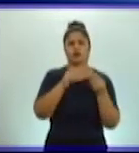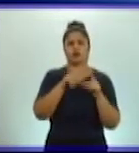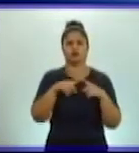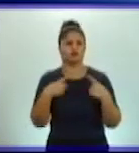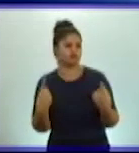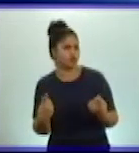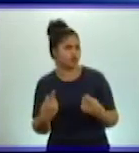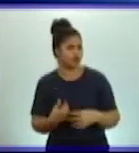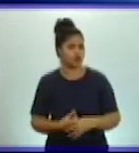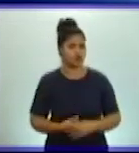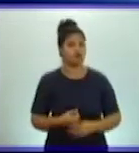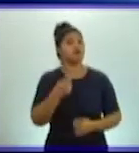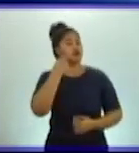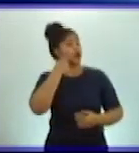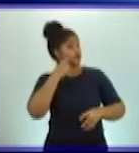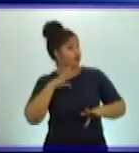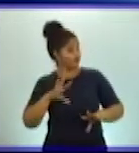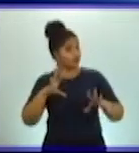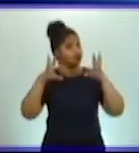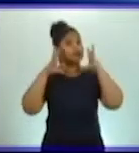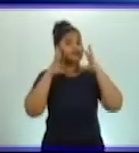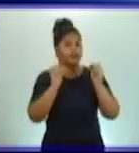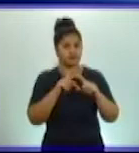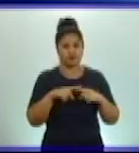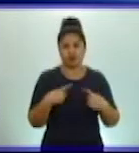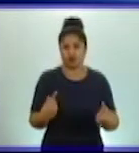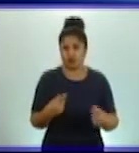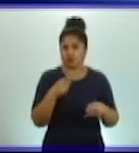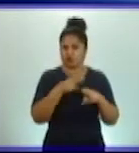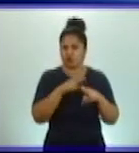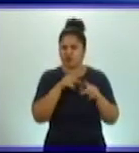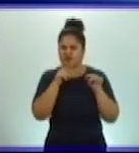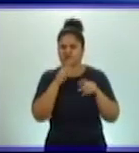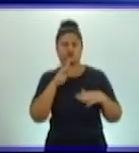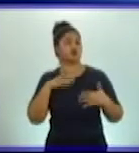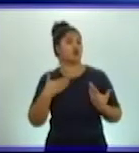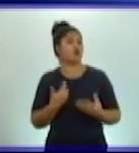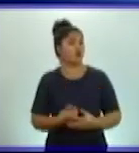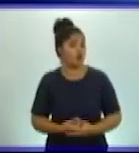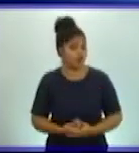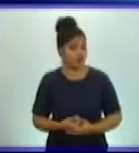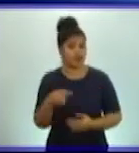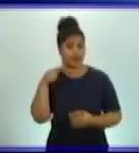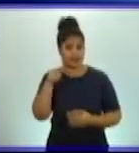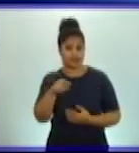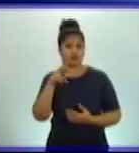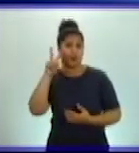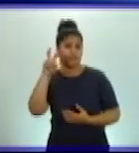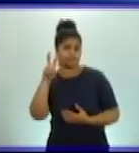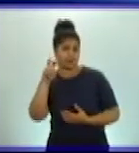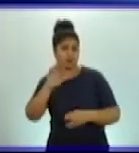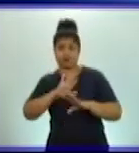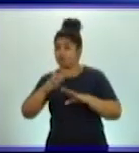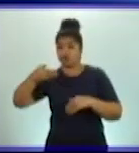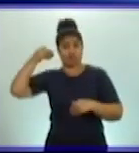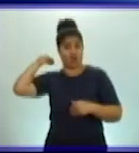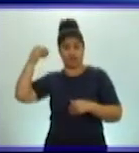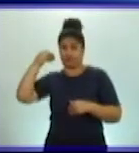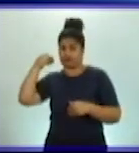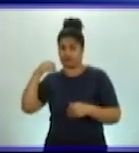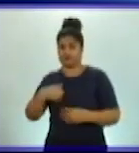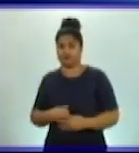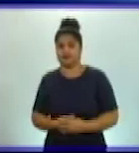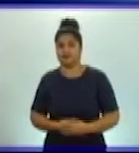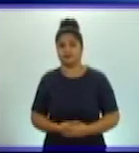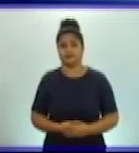hay cambio de consonantes, esto es irregularidad mixta. No, fíjense que esto está en pretérito, no es como pasa con saber y sepa, que está en subjuntivo. Dijeron, ya